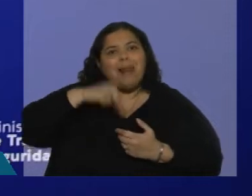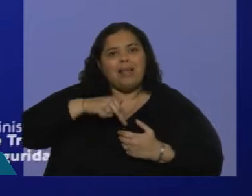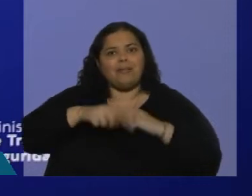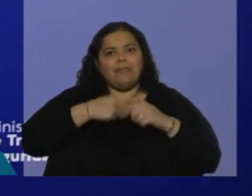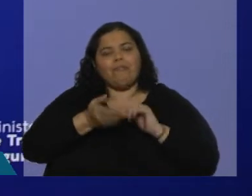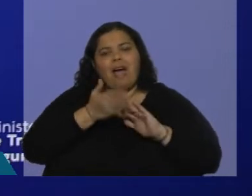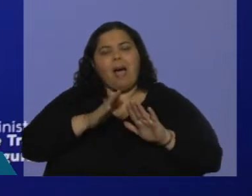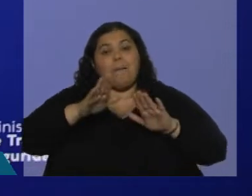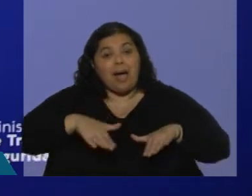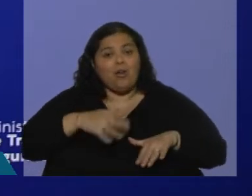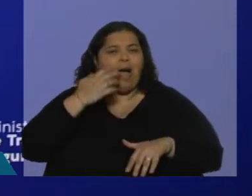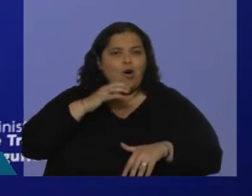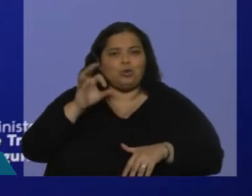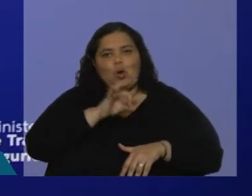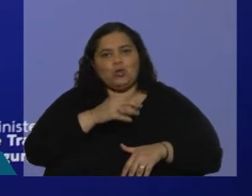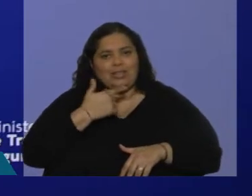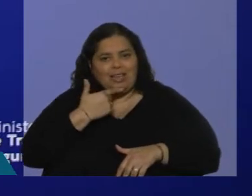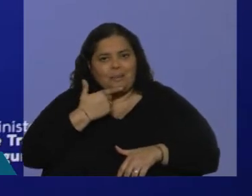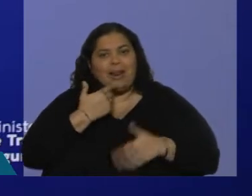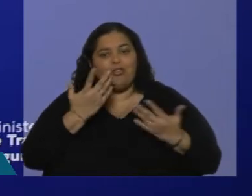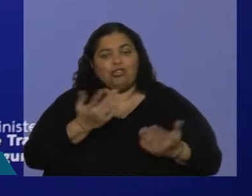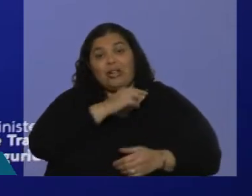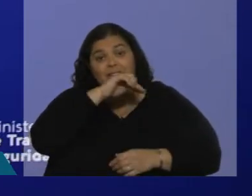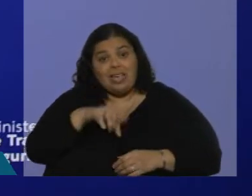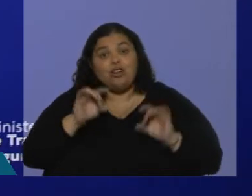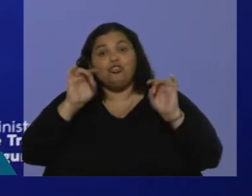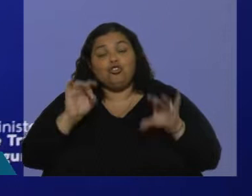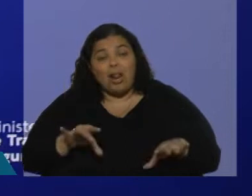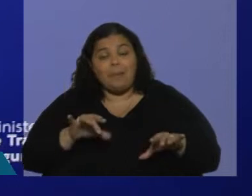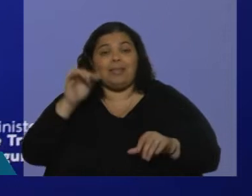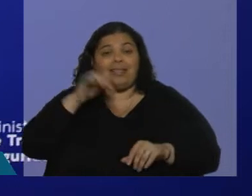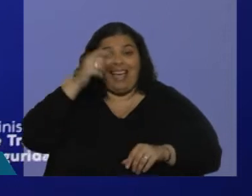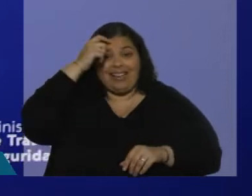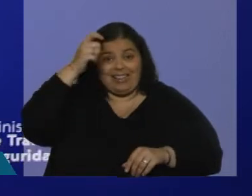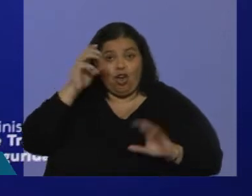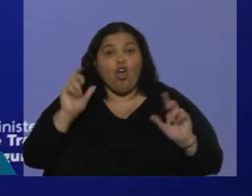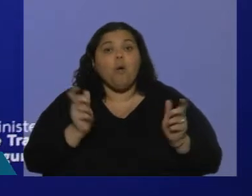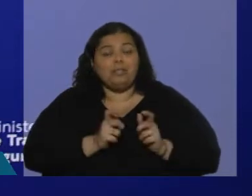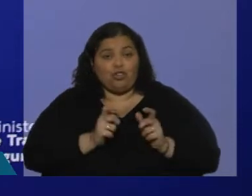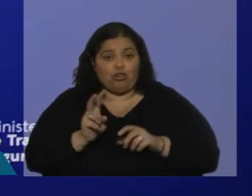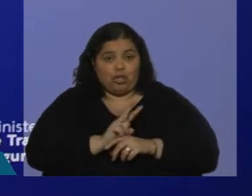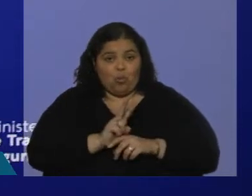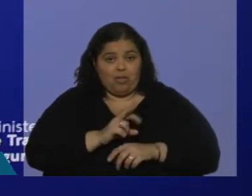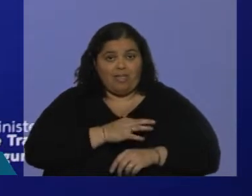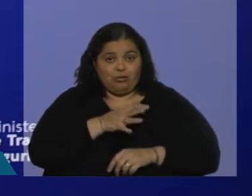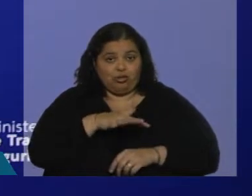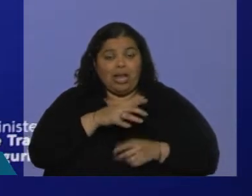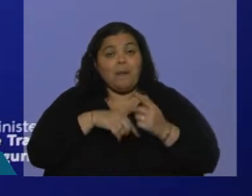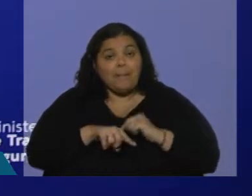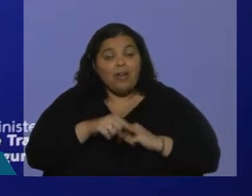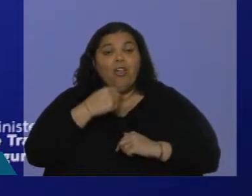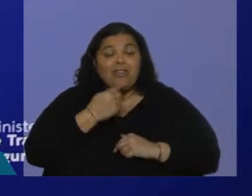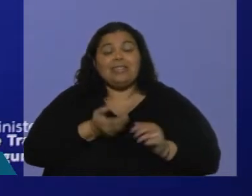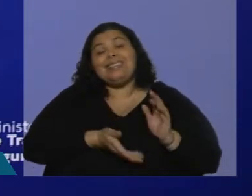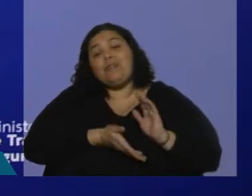aquí vinieron solamente los técnicos pero a la vez éste dijeron que es se iban con muchas con muchas